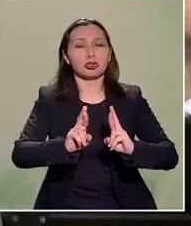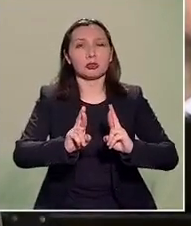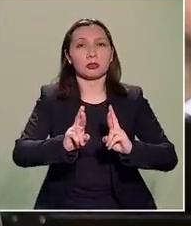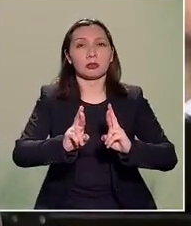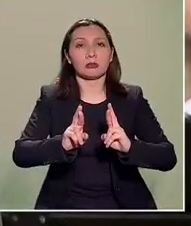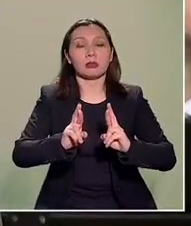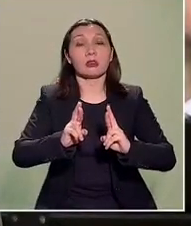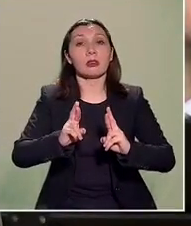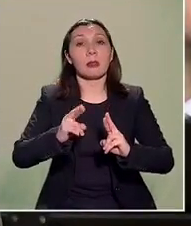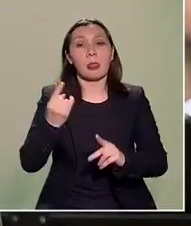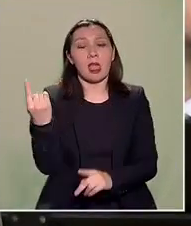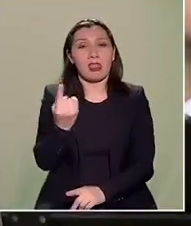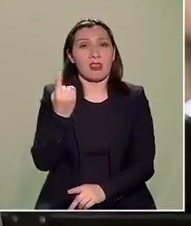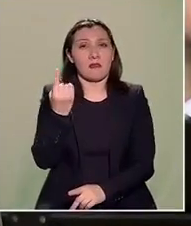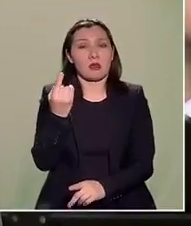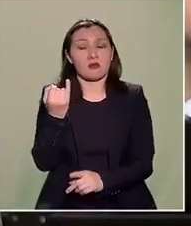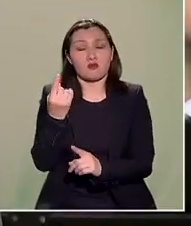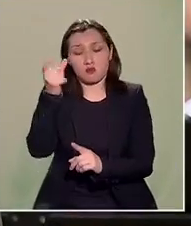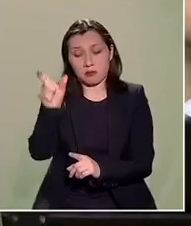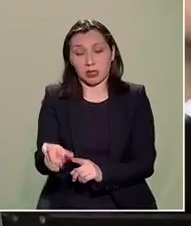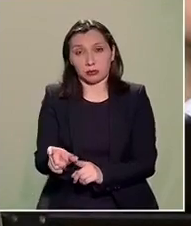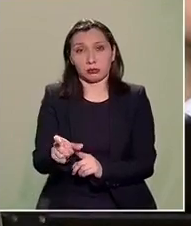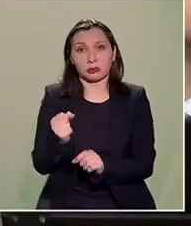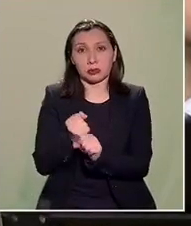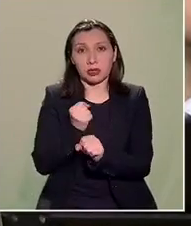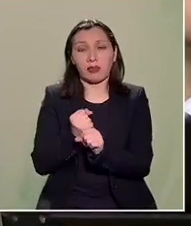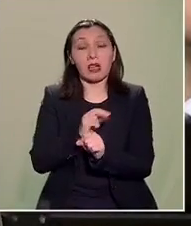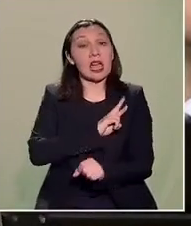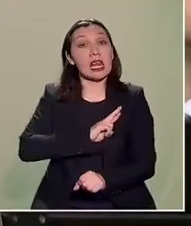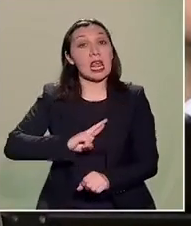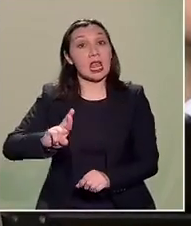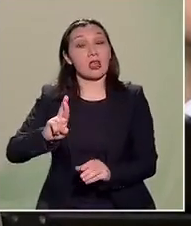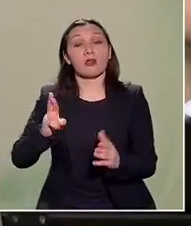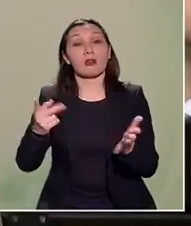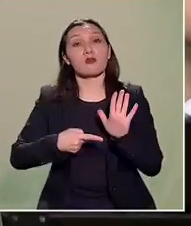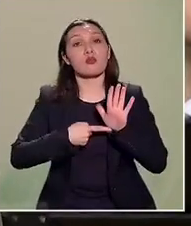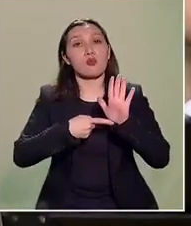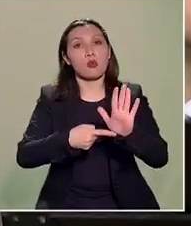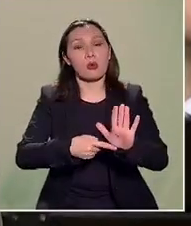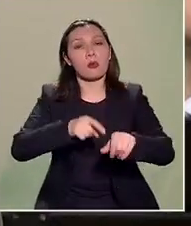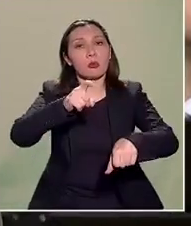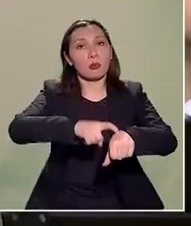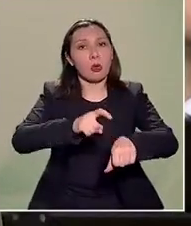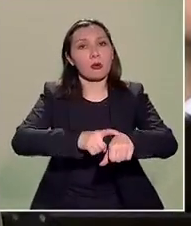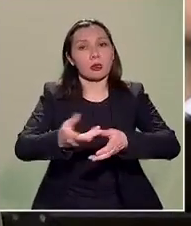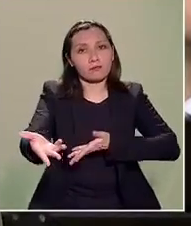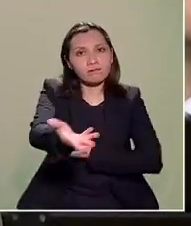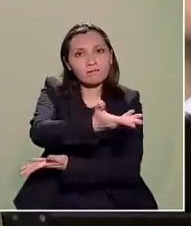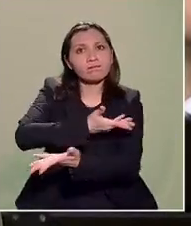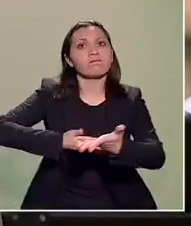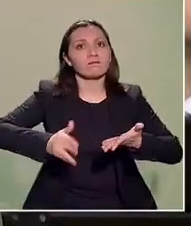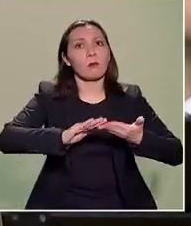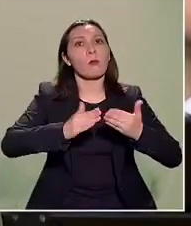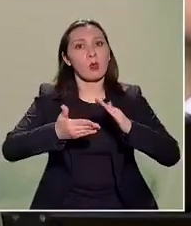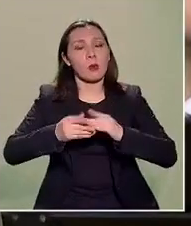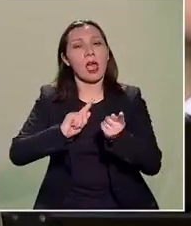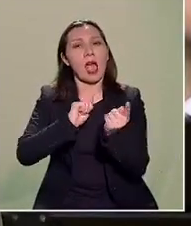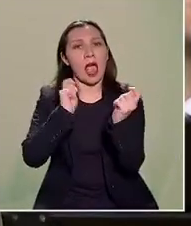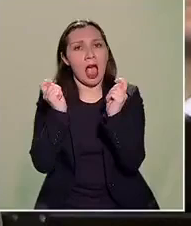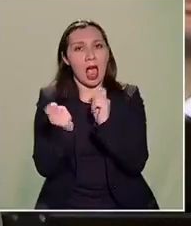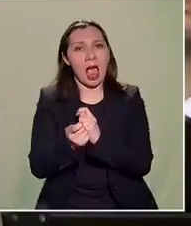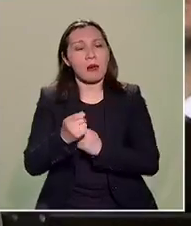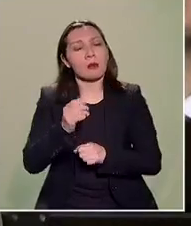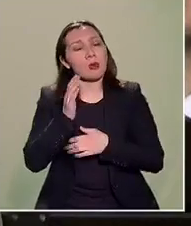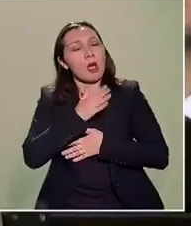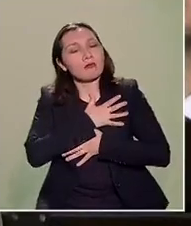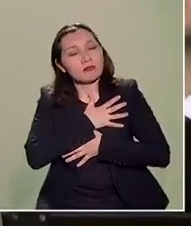al factor individual el modelo religioso se presenta como una instancia comunitaria de cambio refugio